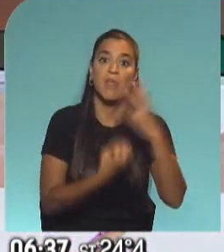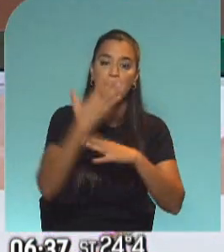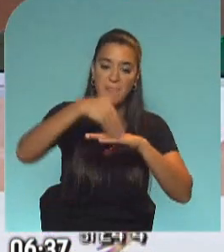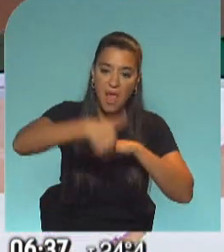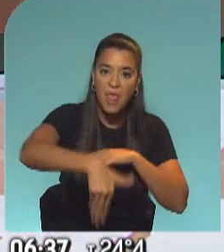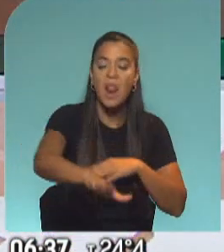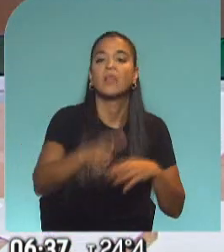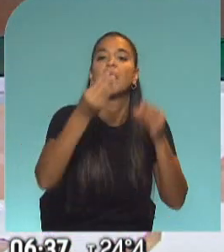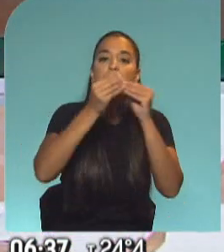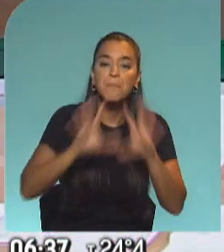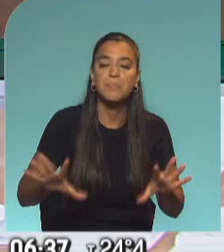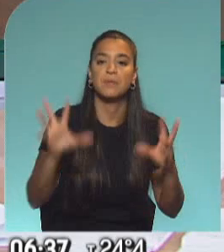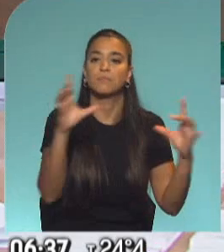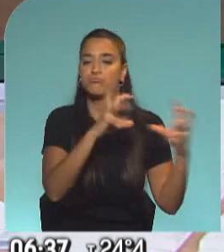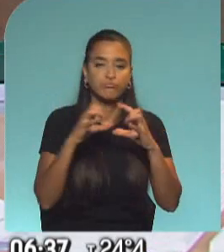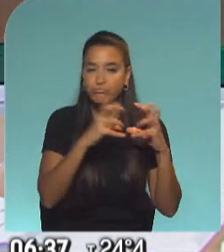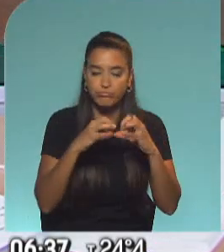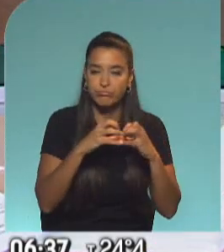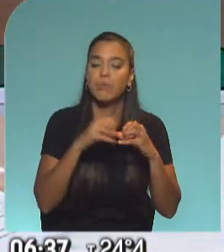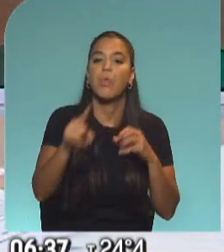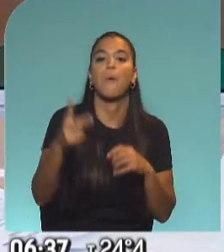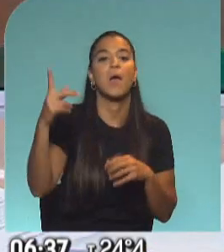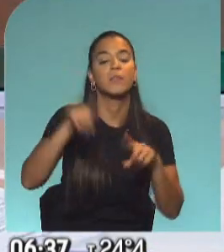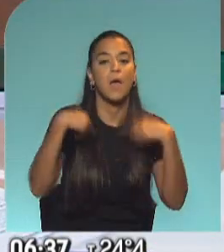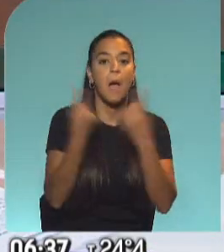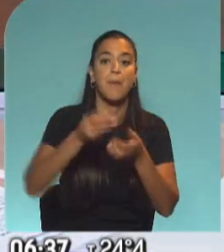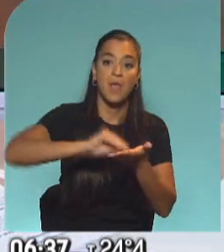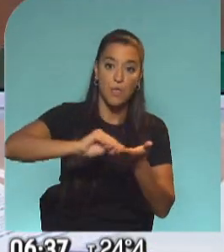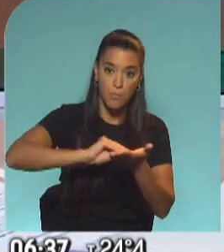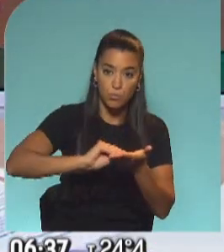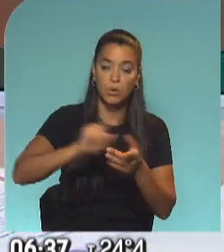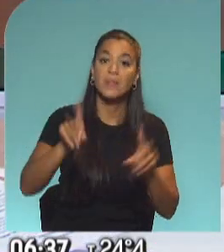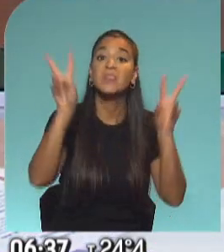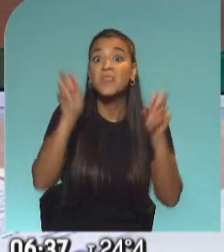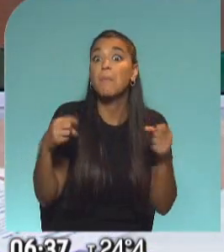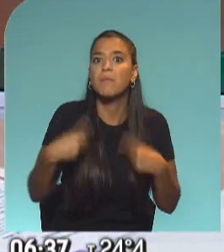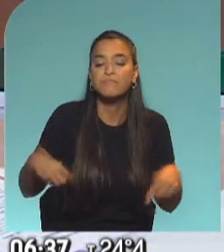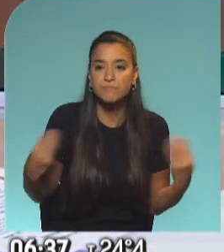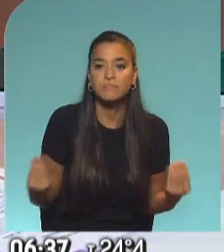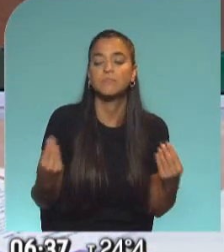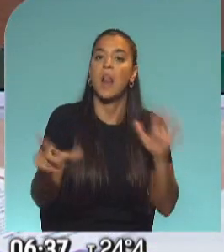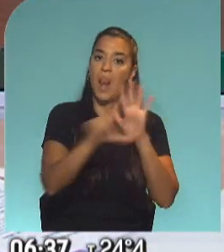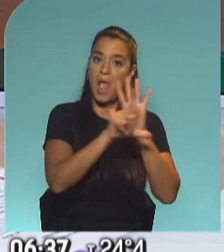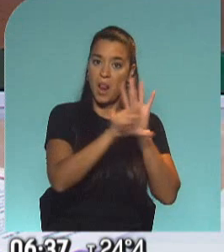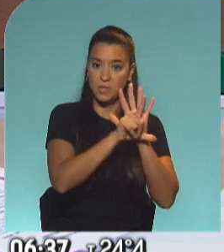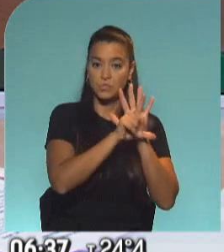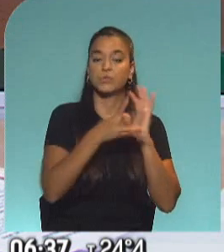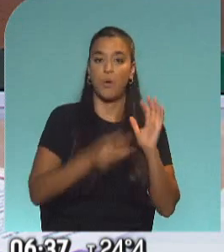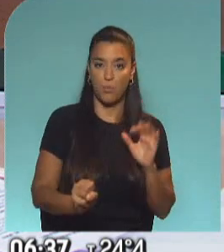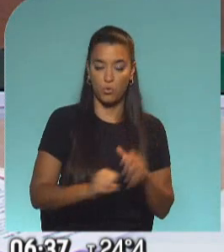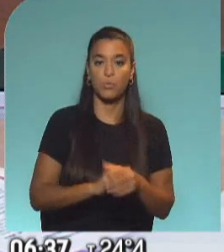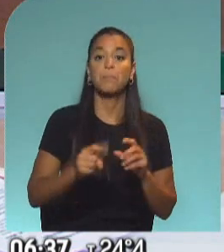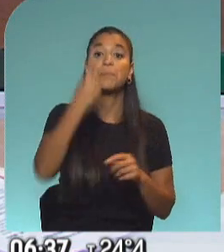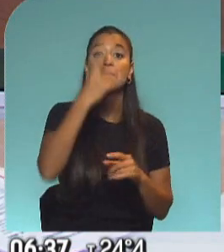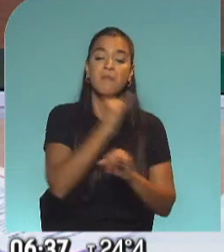de la mañana comenzará el debate en la Cámara de Diputados. La cuestión central, claro, la legalización del aborto.